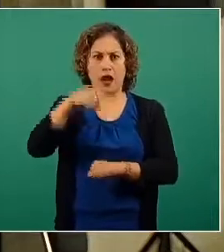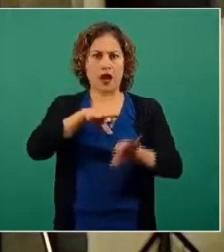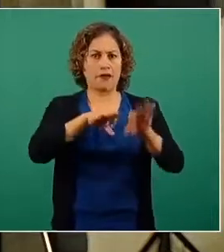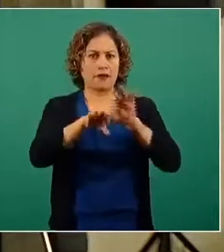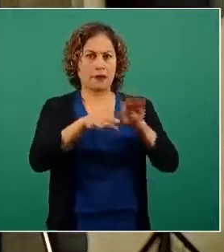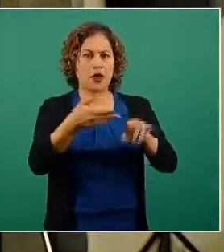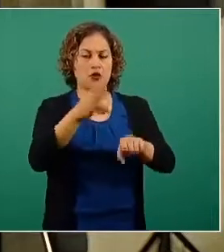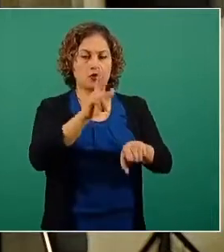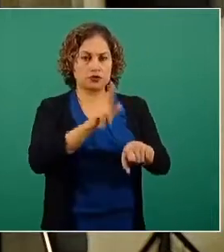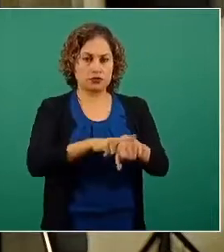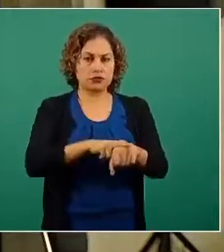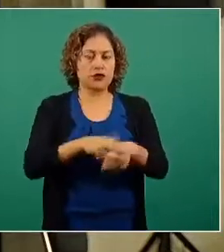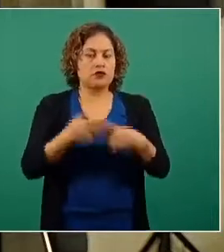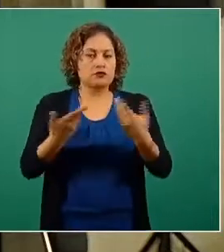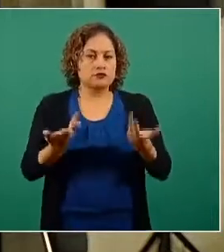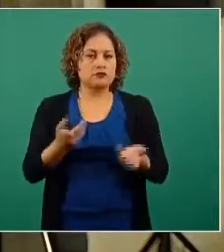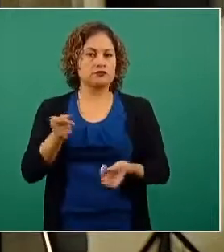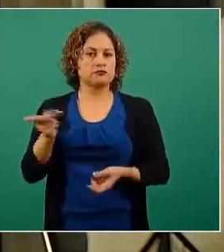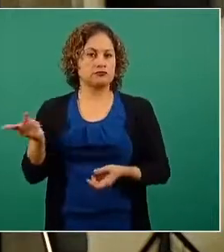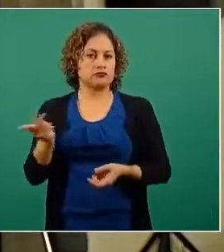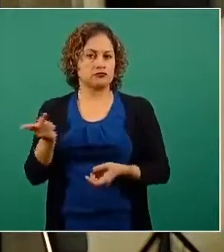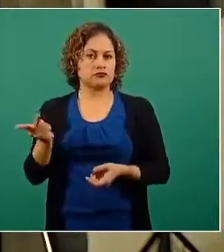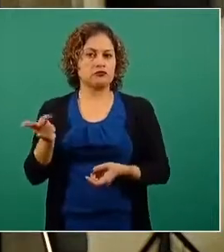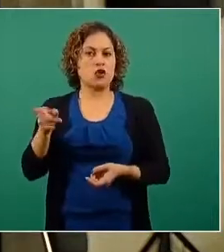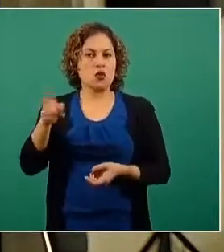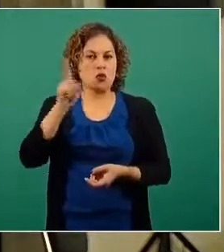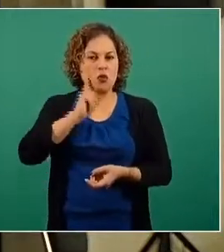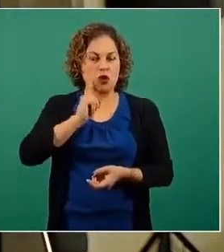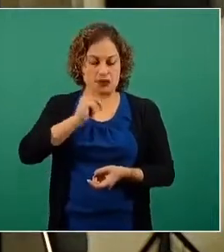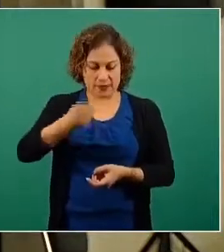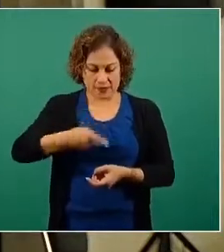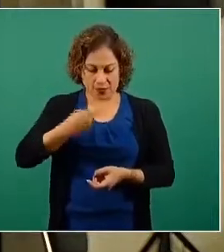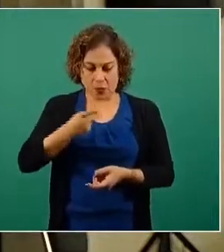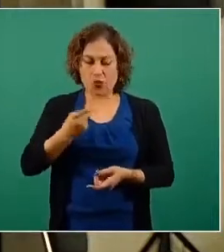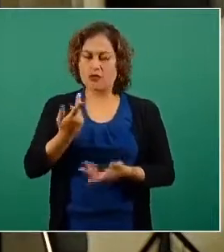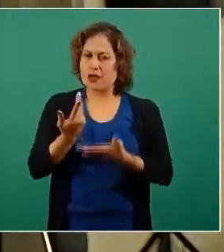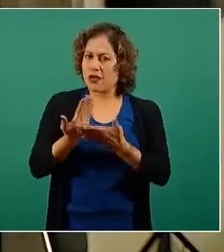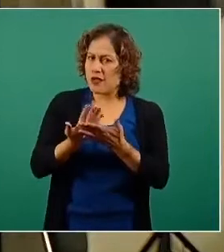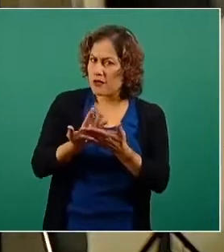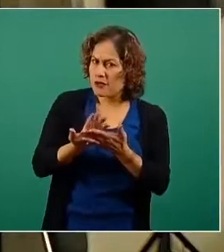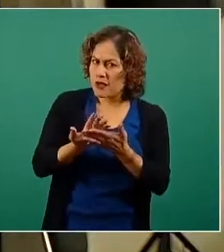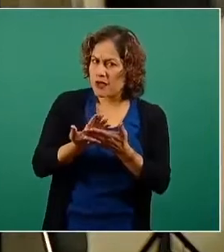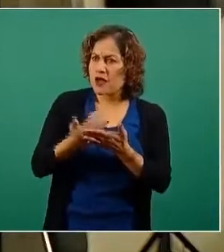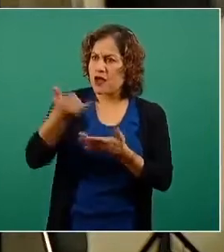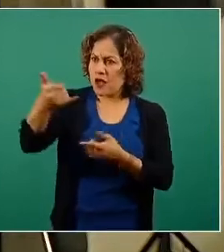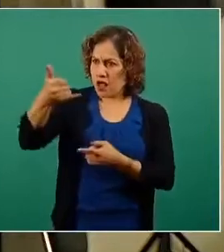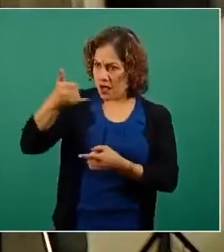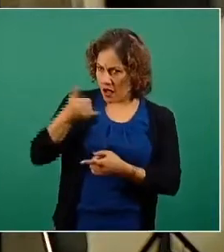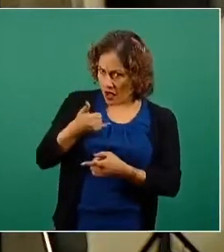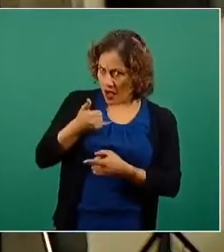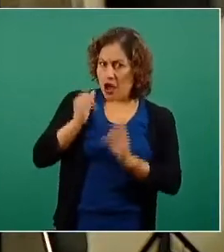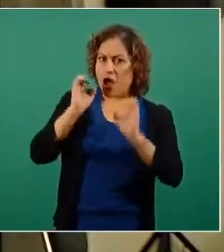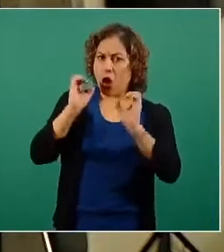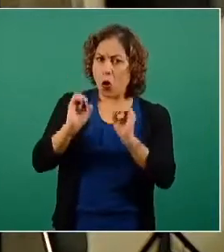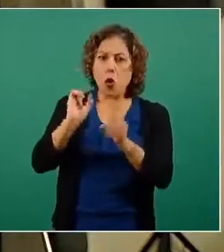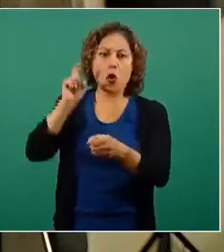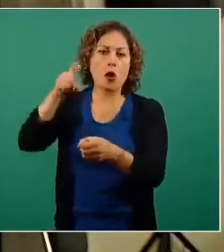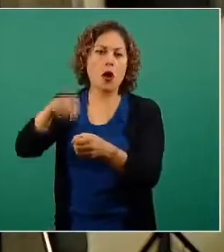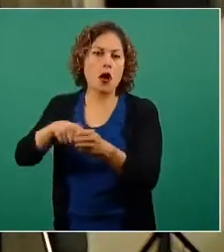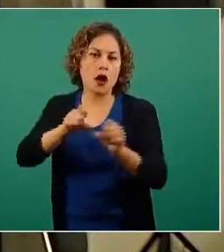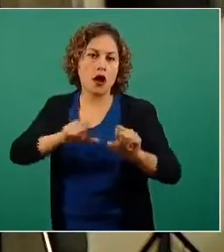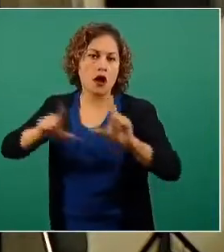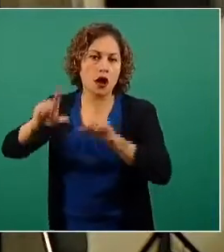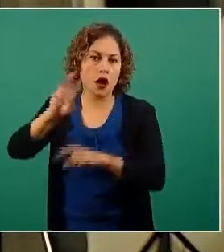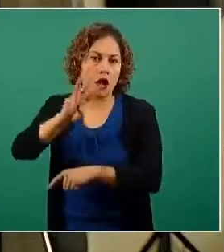si esperar la llamada o si los podía agregar a la página. La página de mi vacuna